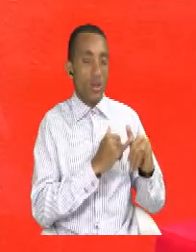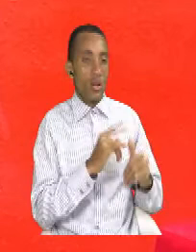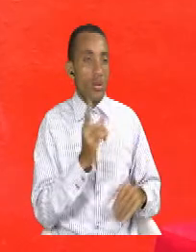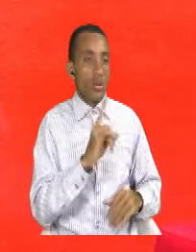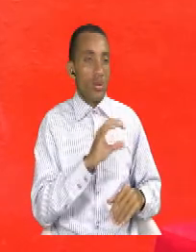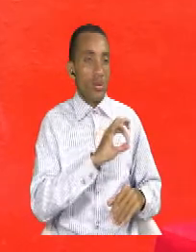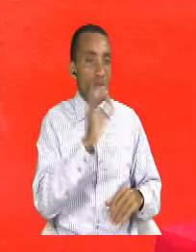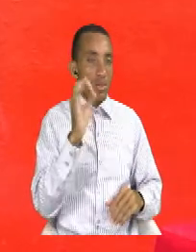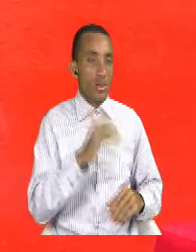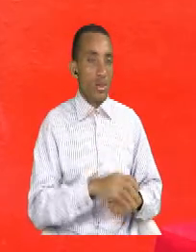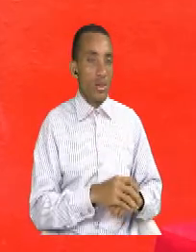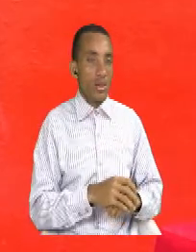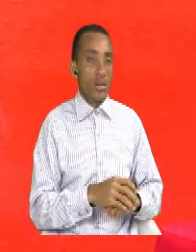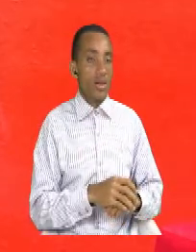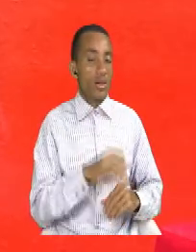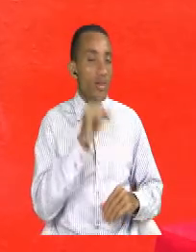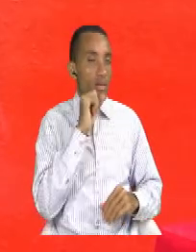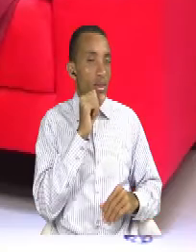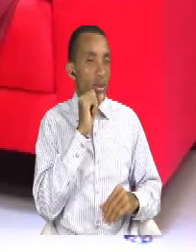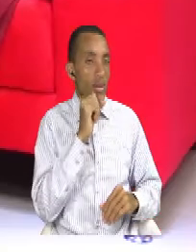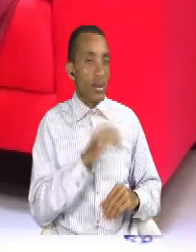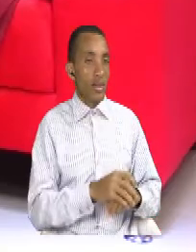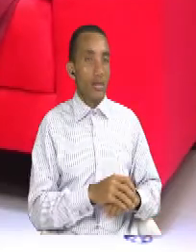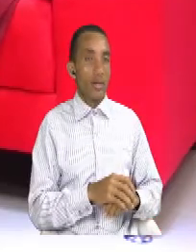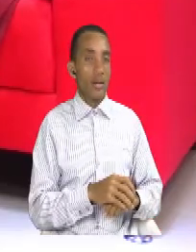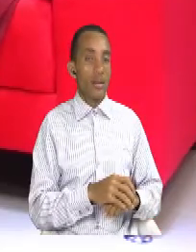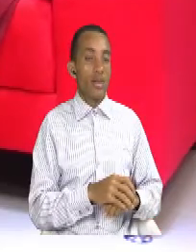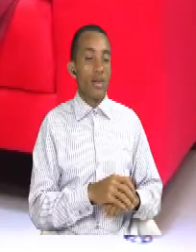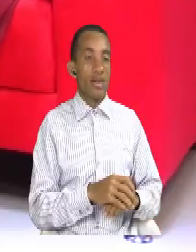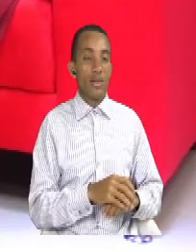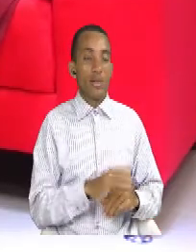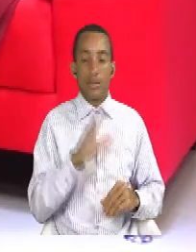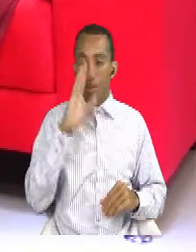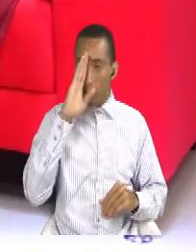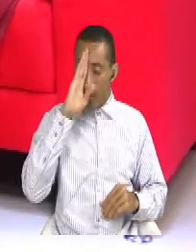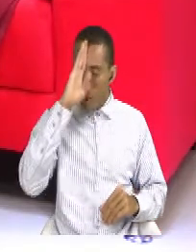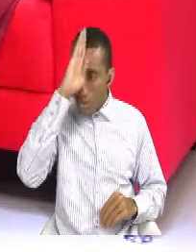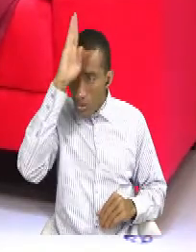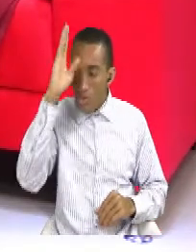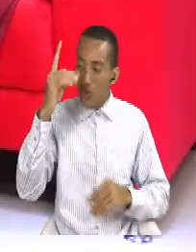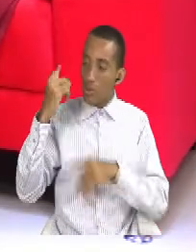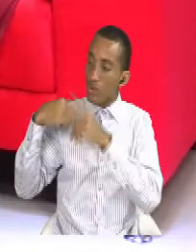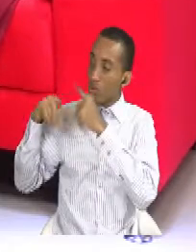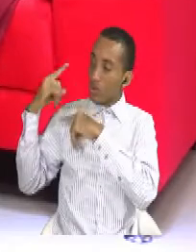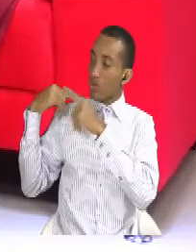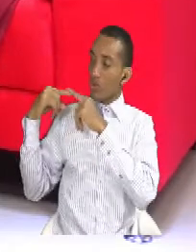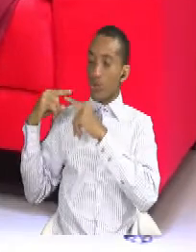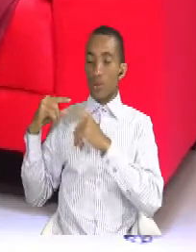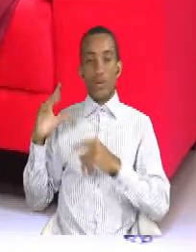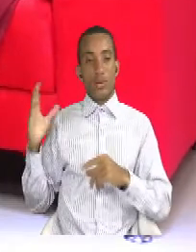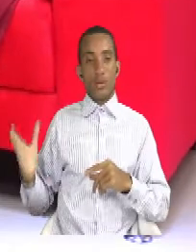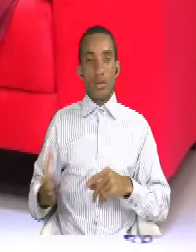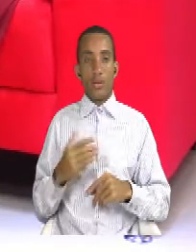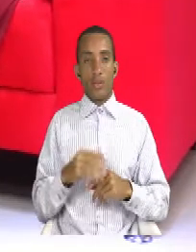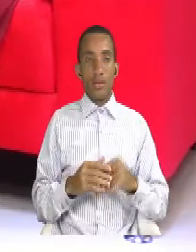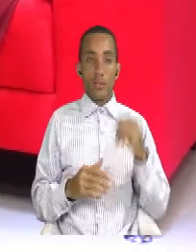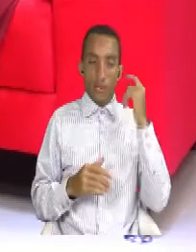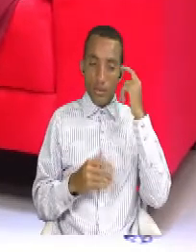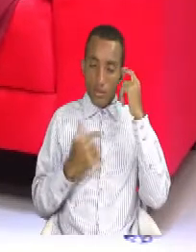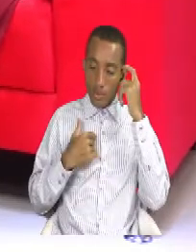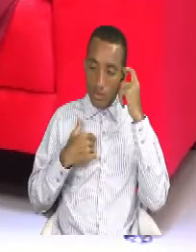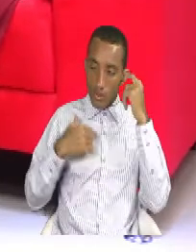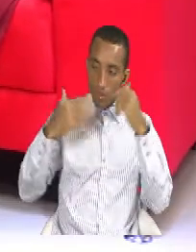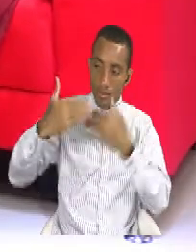nunca va a encontrar gente como la de Barranca. Nuestras raíces y nuestras costumbres, exacto, son únicas. Bueno, yo les cuento que estuve en las calles de Barranca